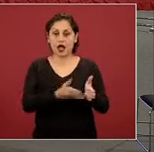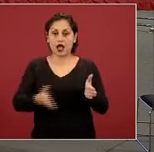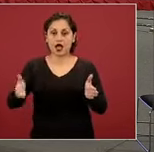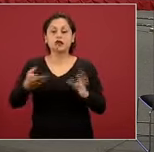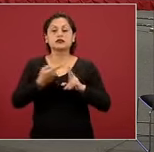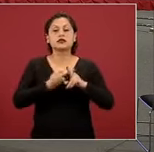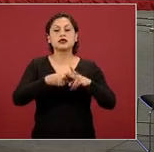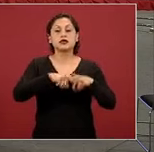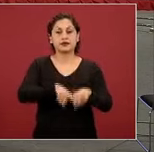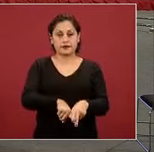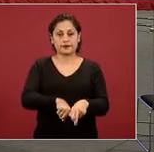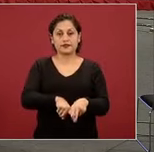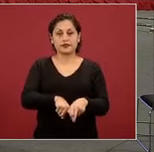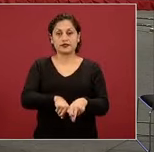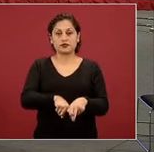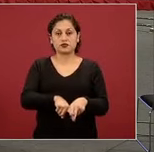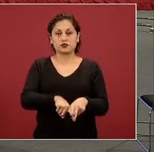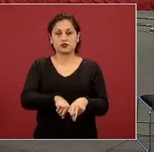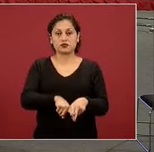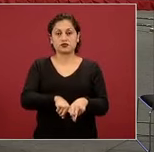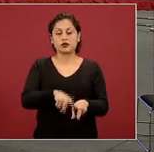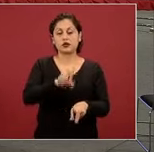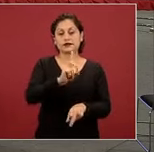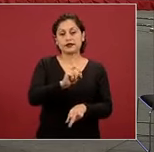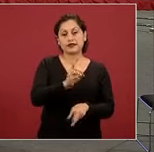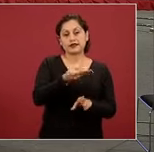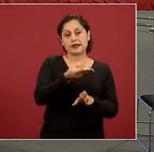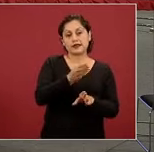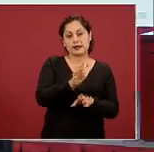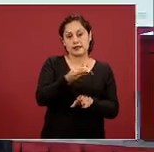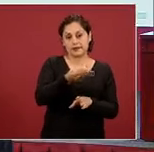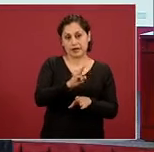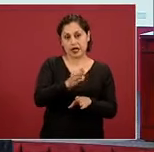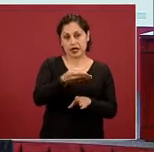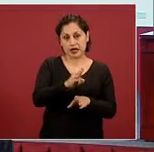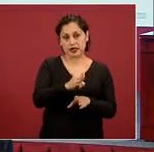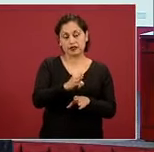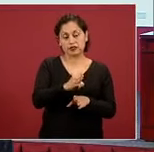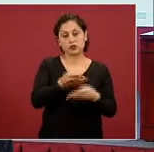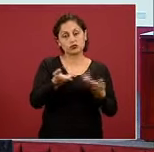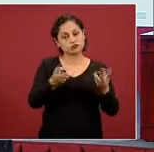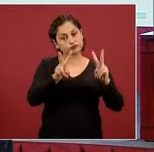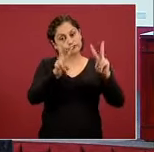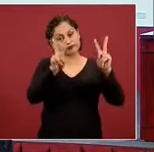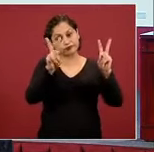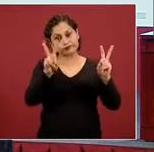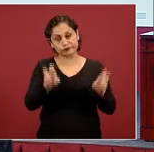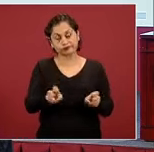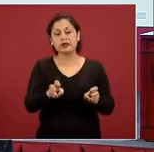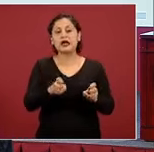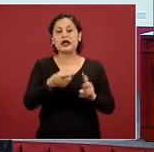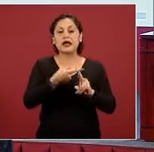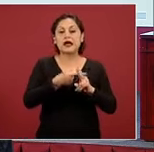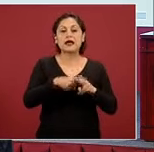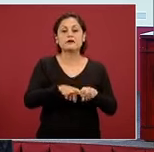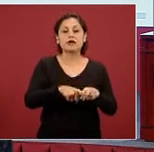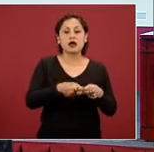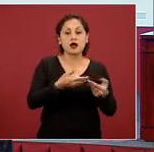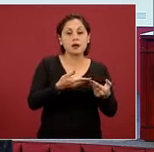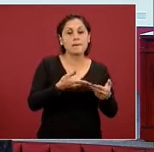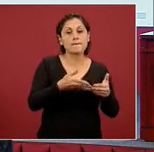periodo posterior al 30 de mayo, donde empezamos este proceso de desconfinamiento, este